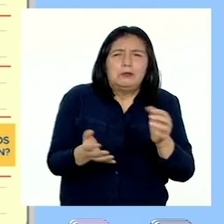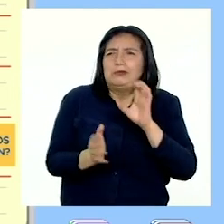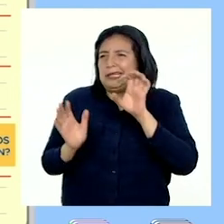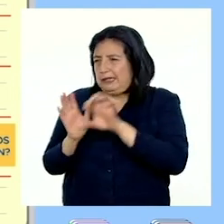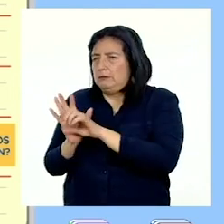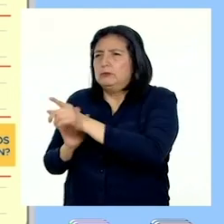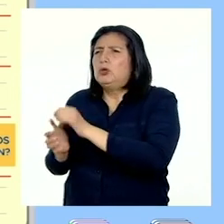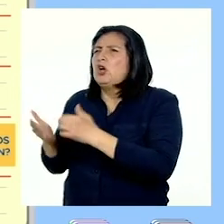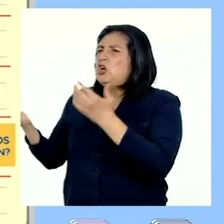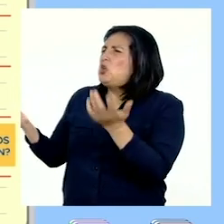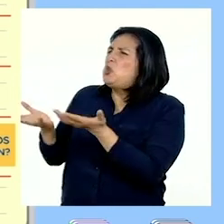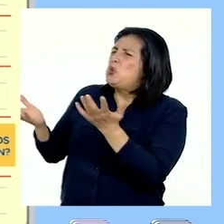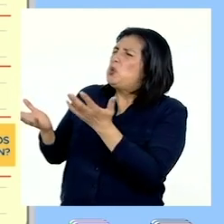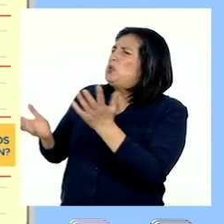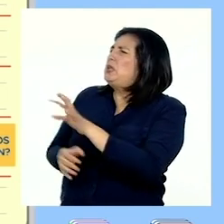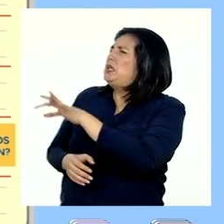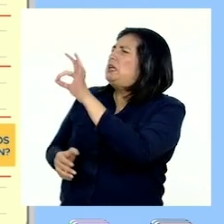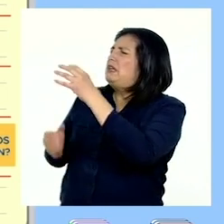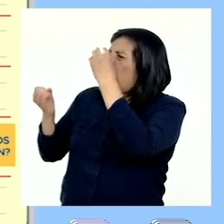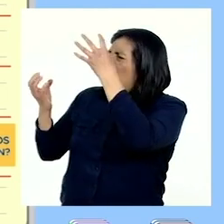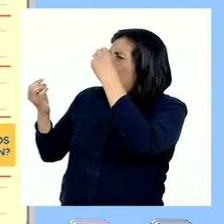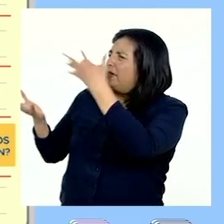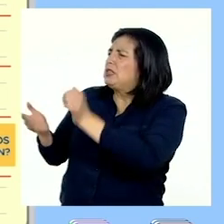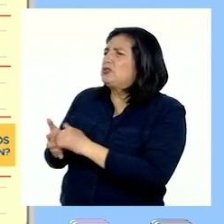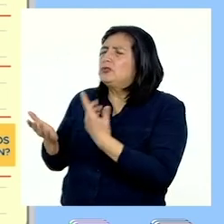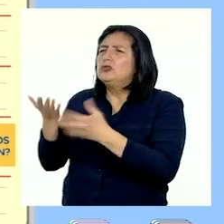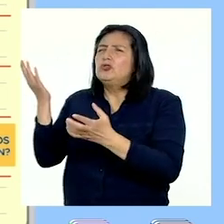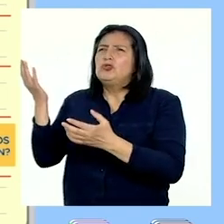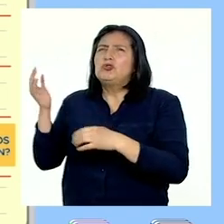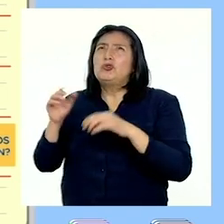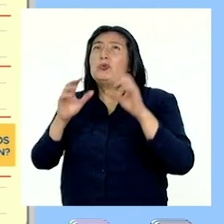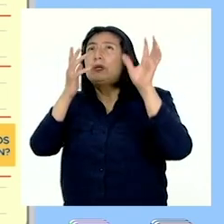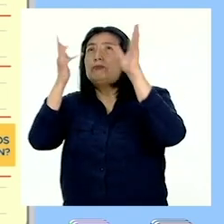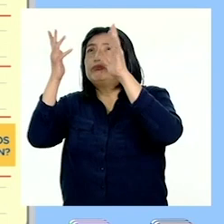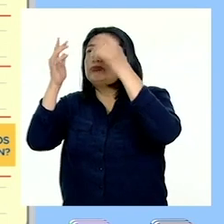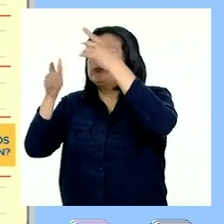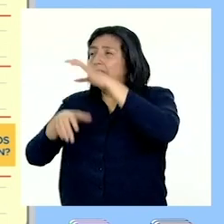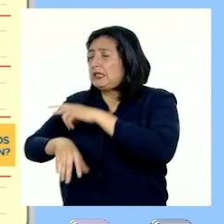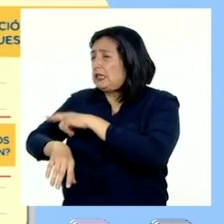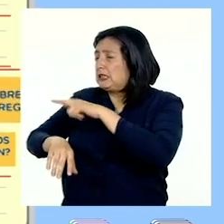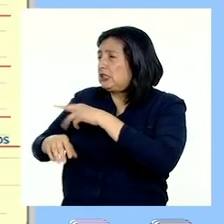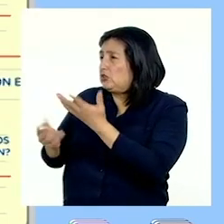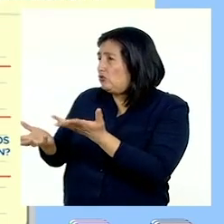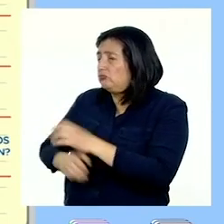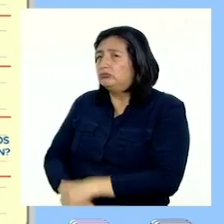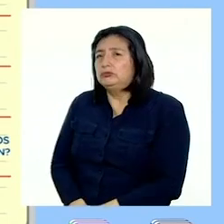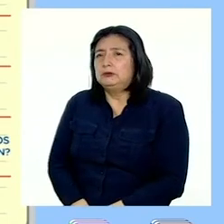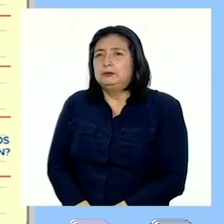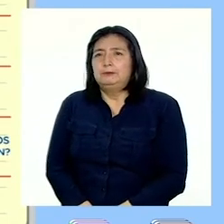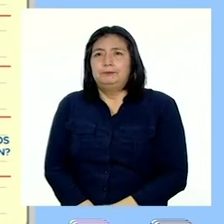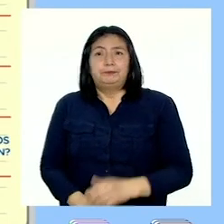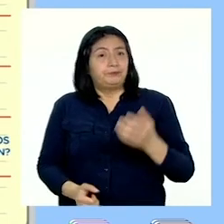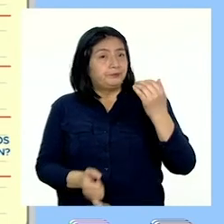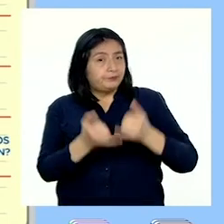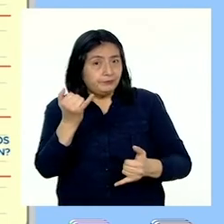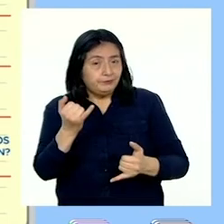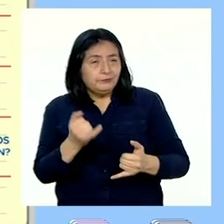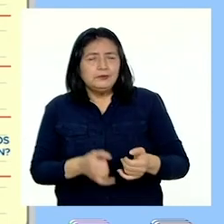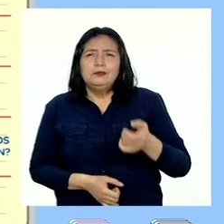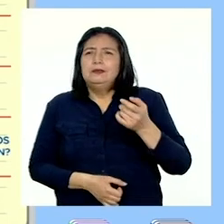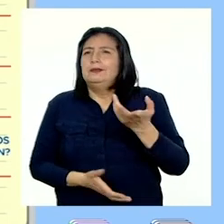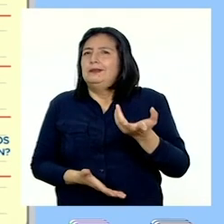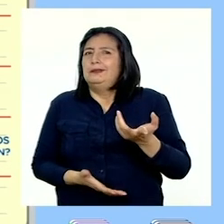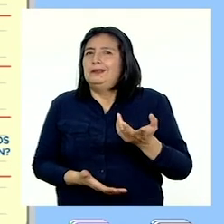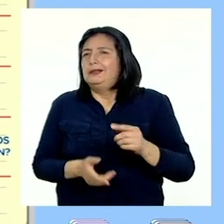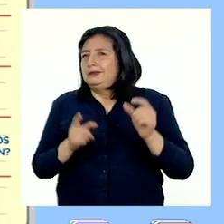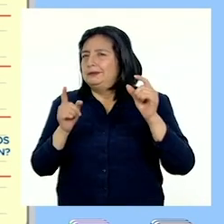en ¿dónde encontramos información sobre los fenómenos atmosféricos de nuestra región? Y finalmente,